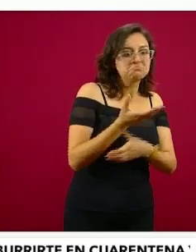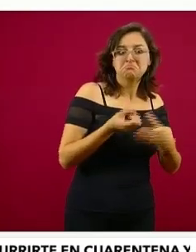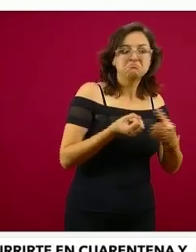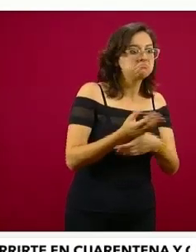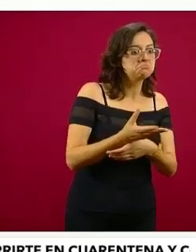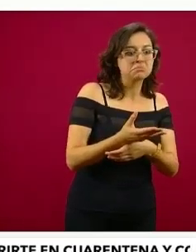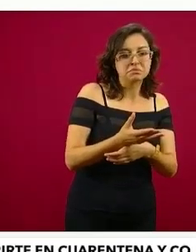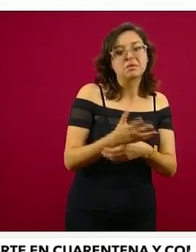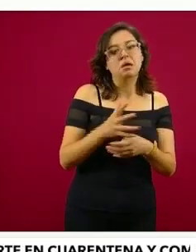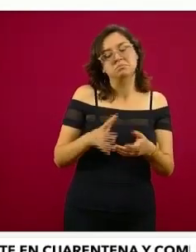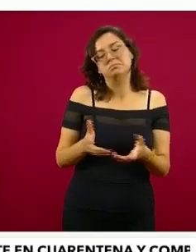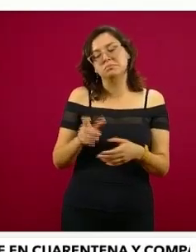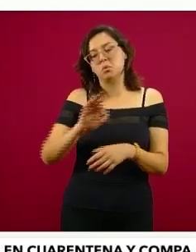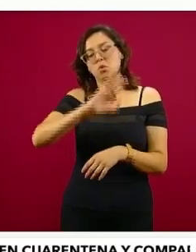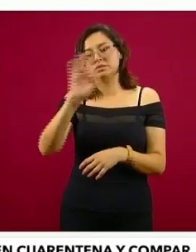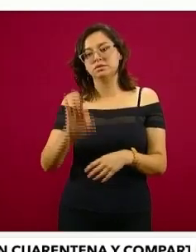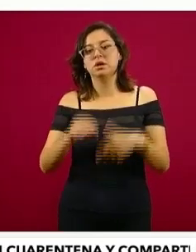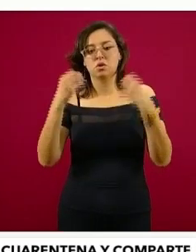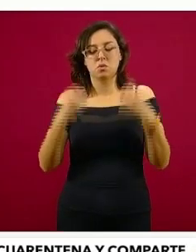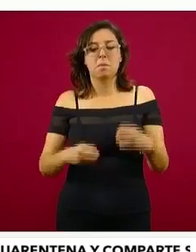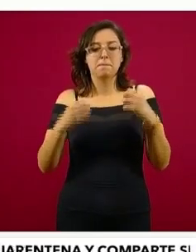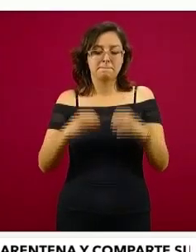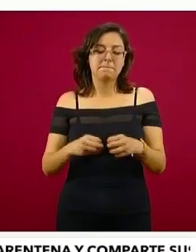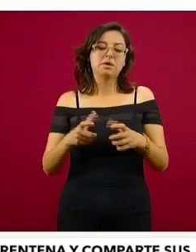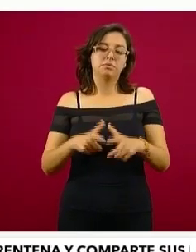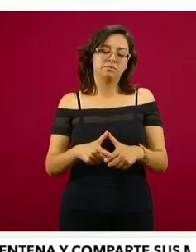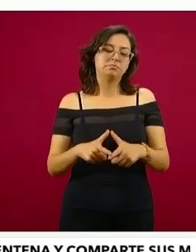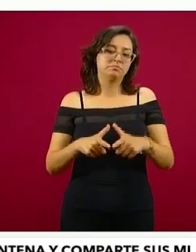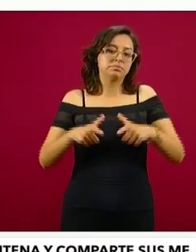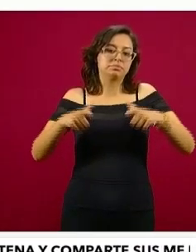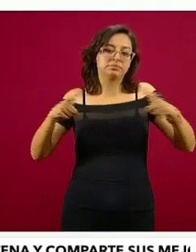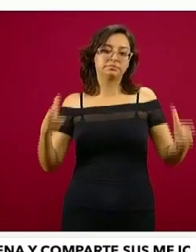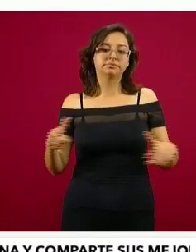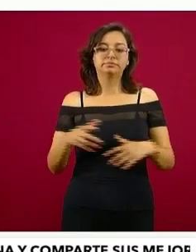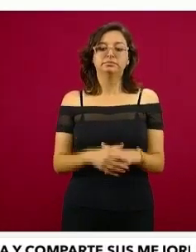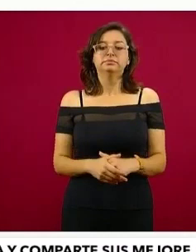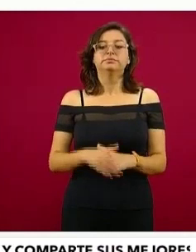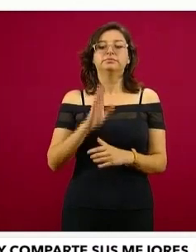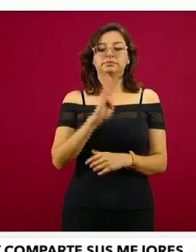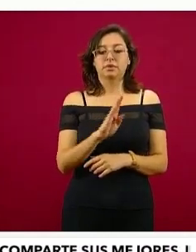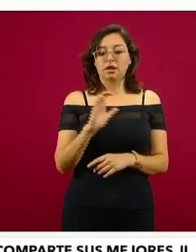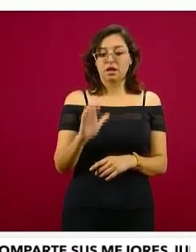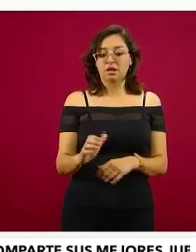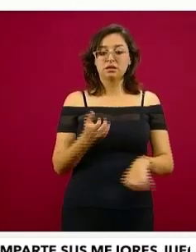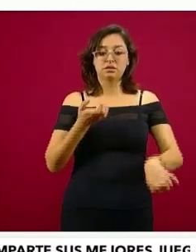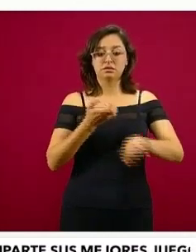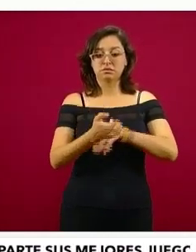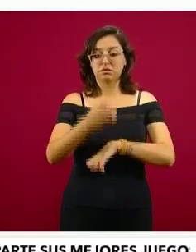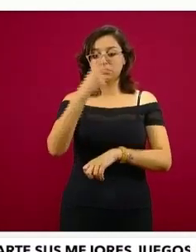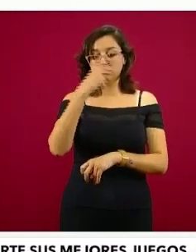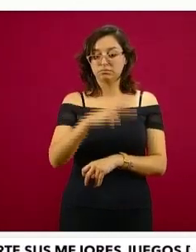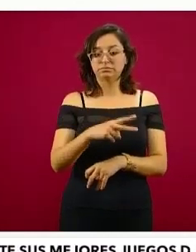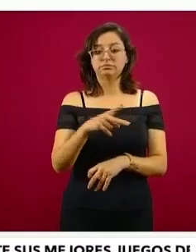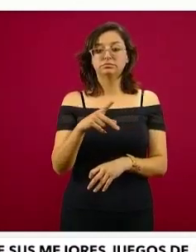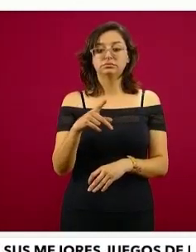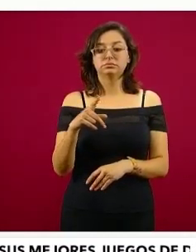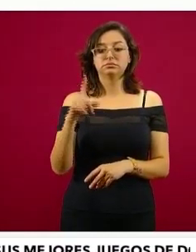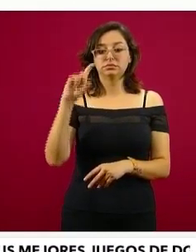irá incrementando. También Baja California, el Estado de México, Sinaloa y Quintana